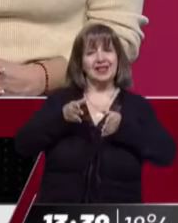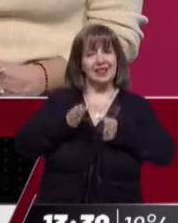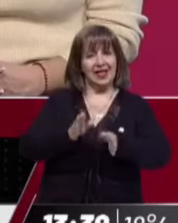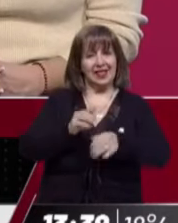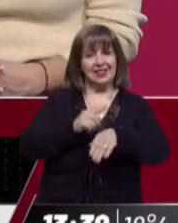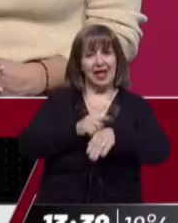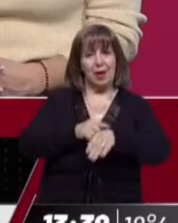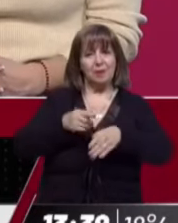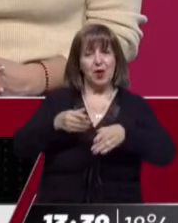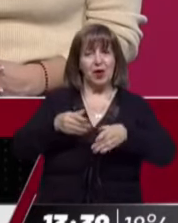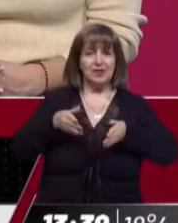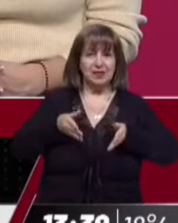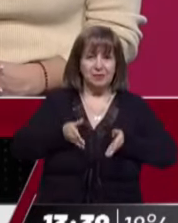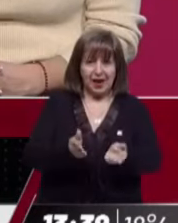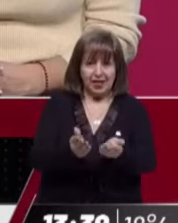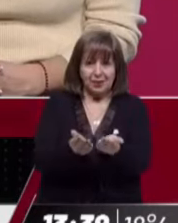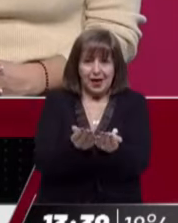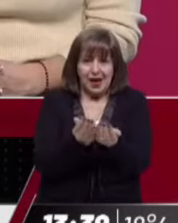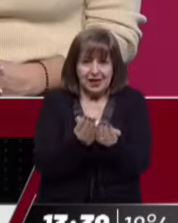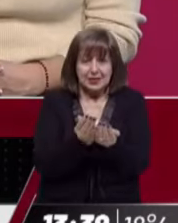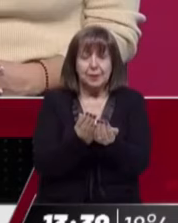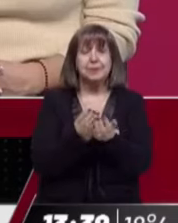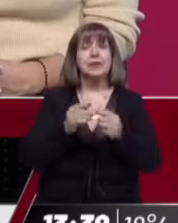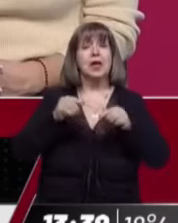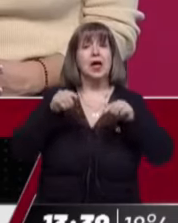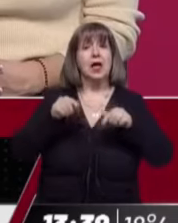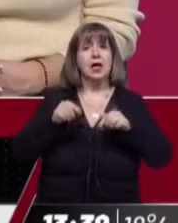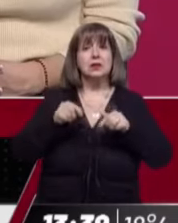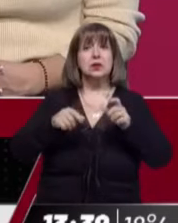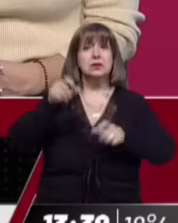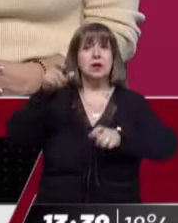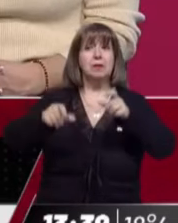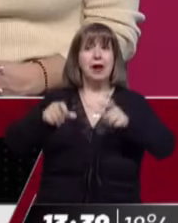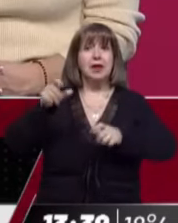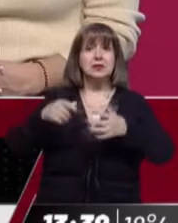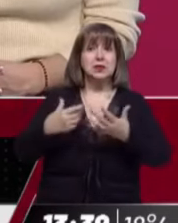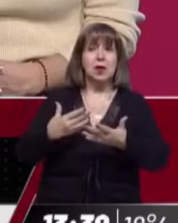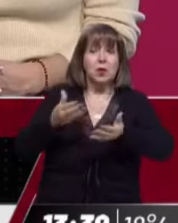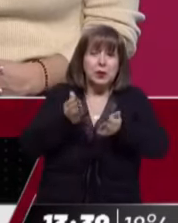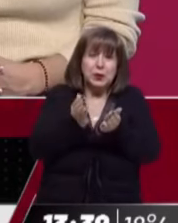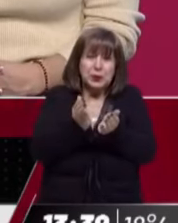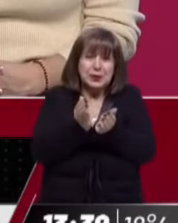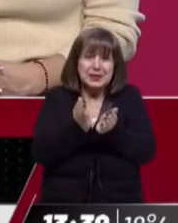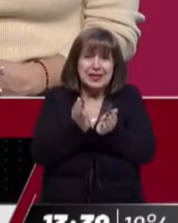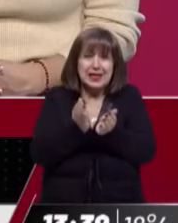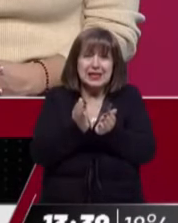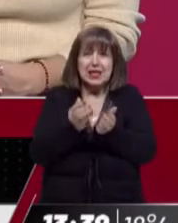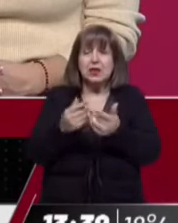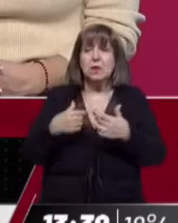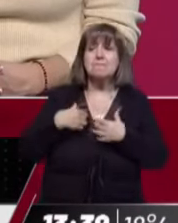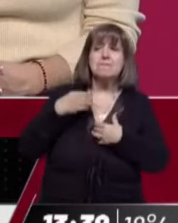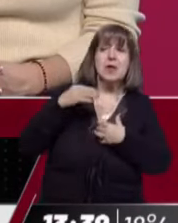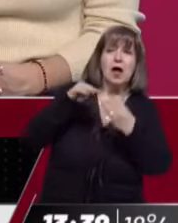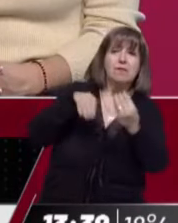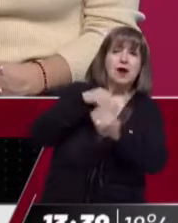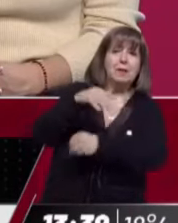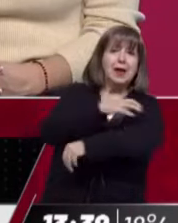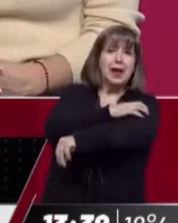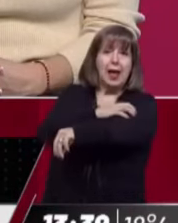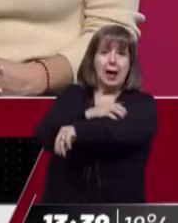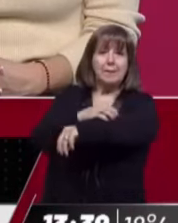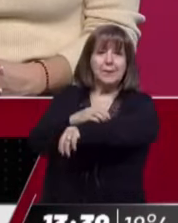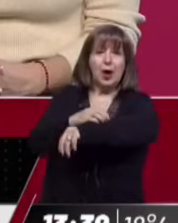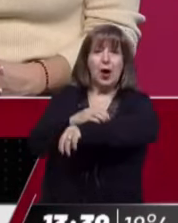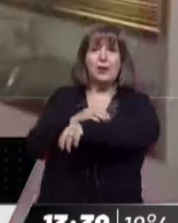donan cunas y estufas a aquellas familias que lo necesitan miren